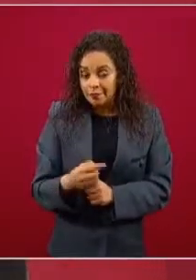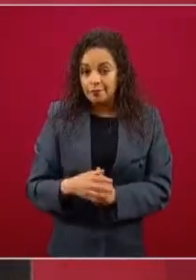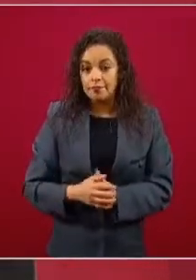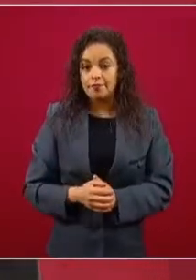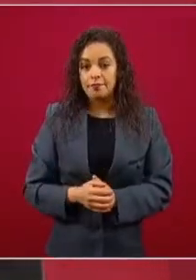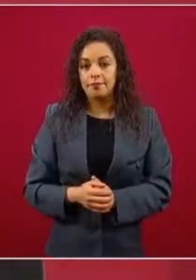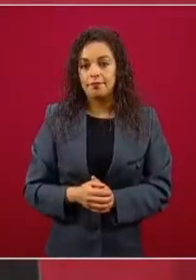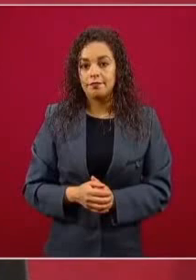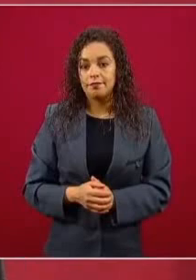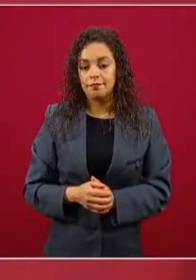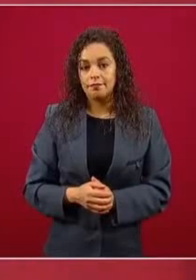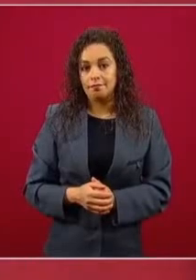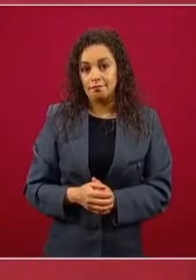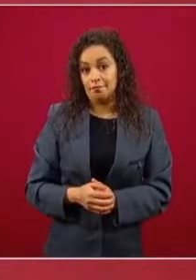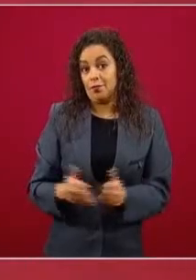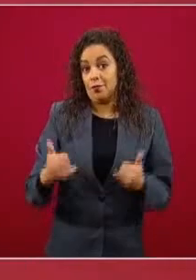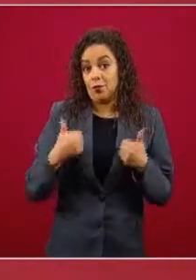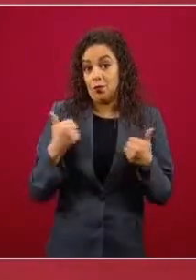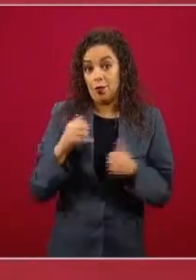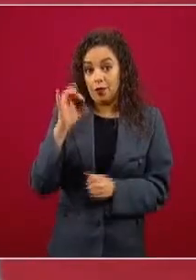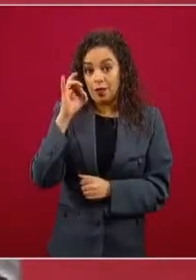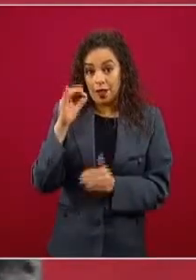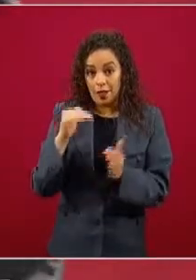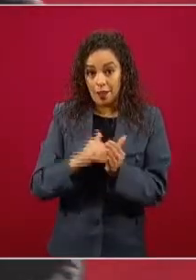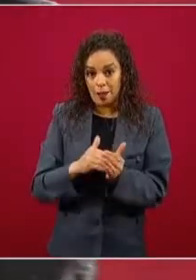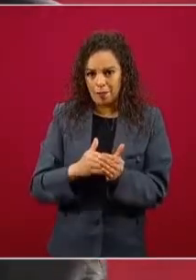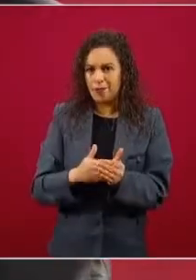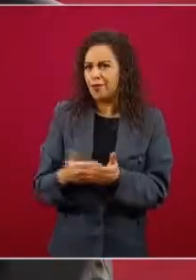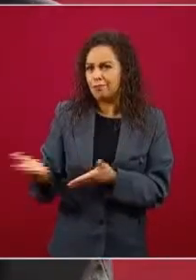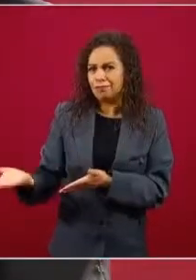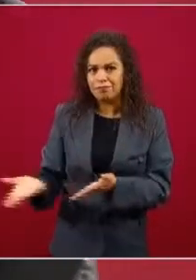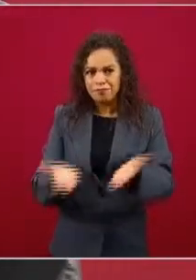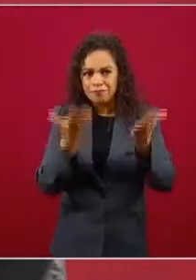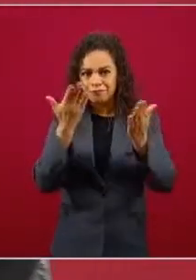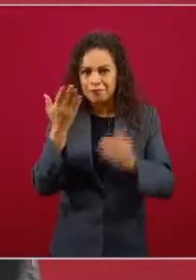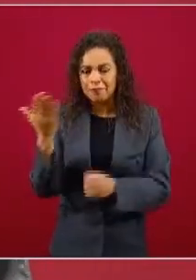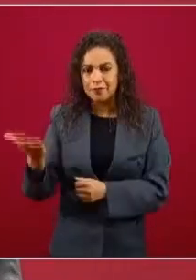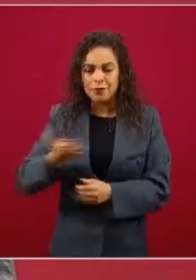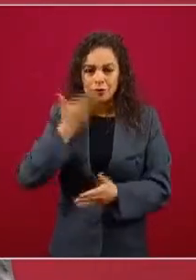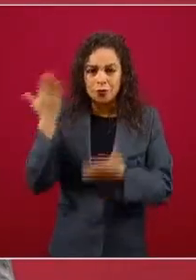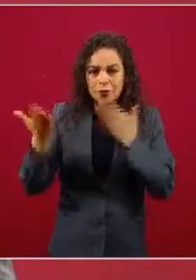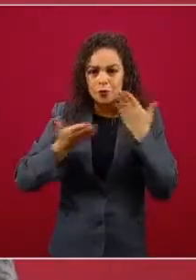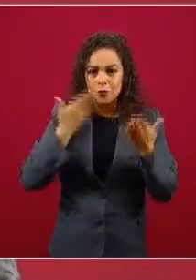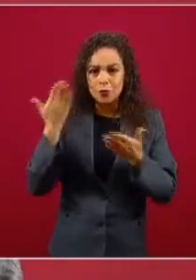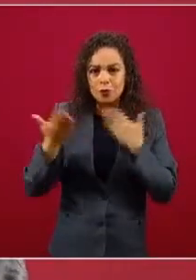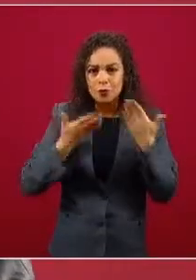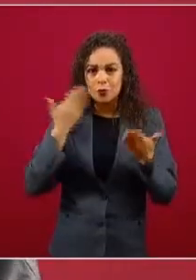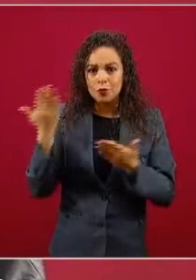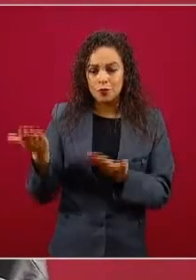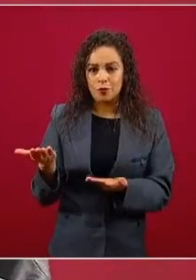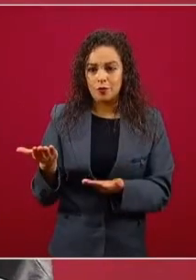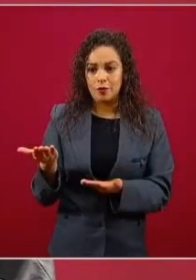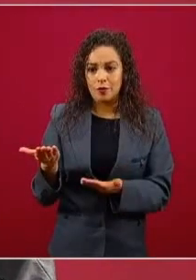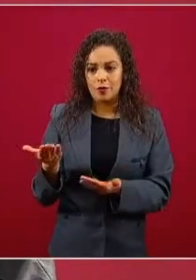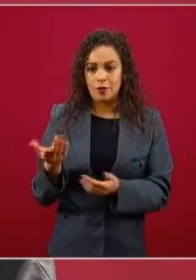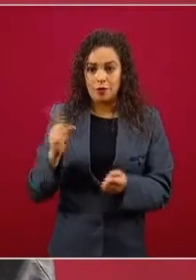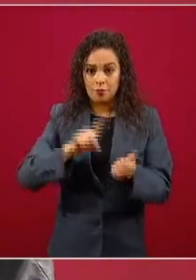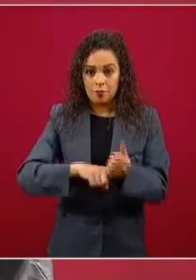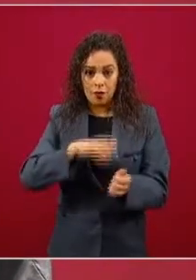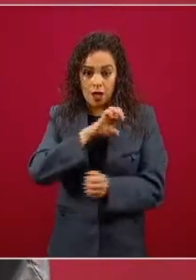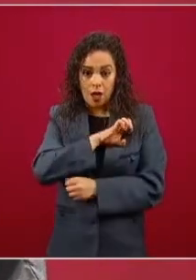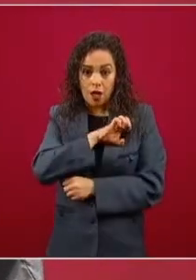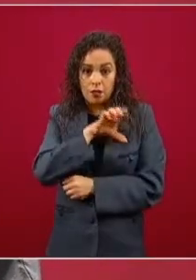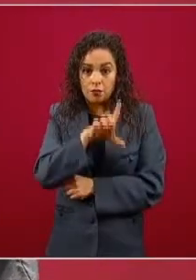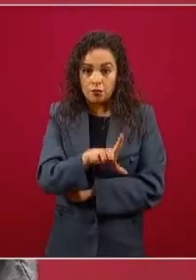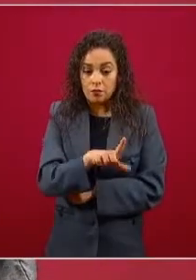mandar a estudiar a 30,000 en especialidades que no tenemos